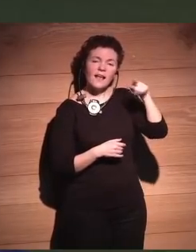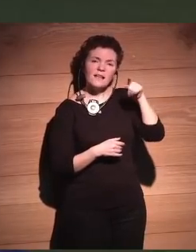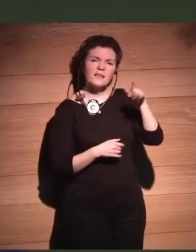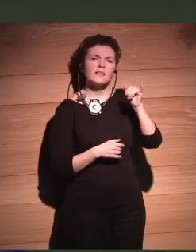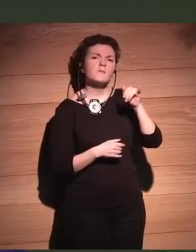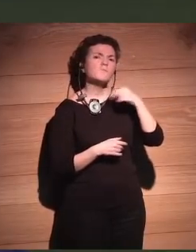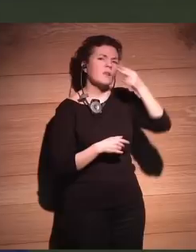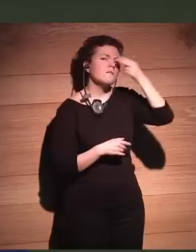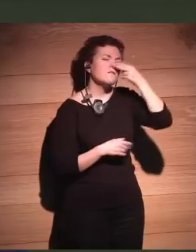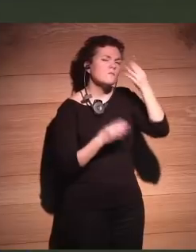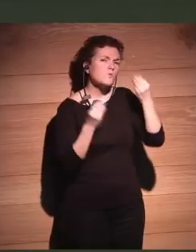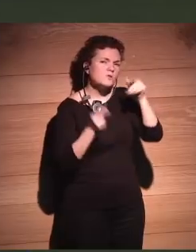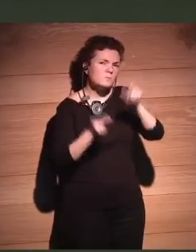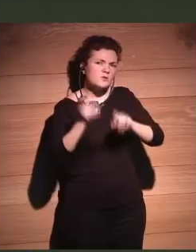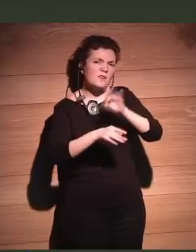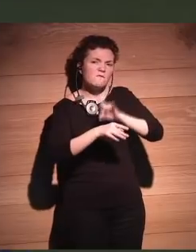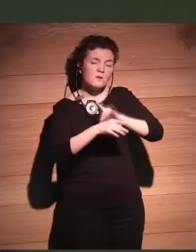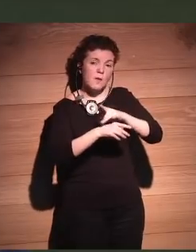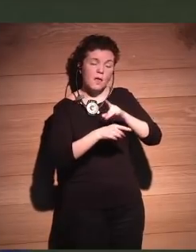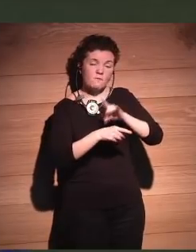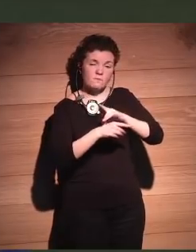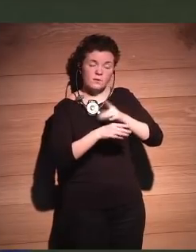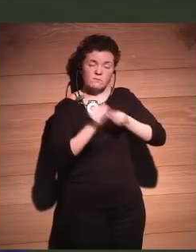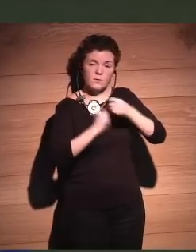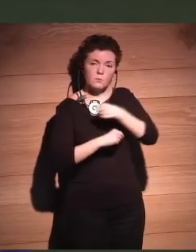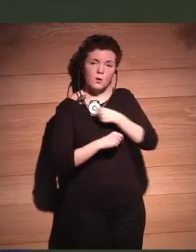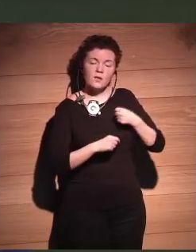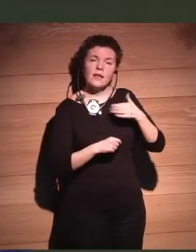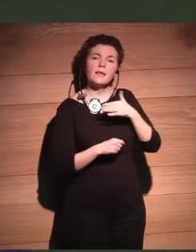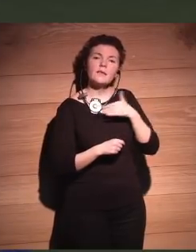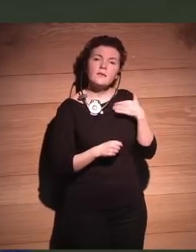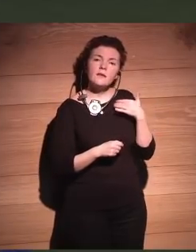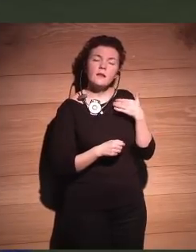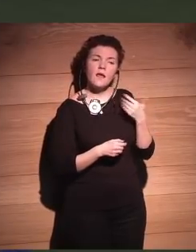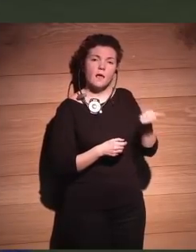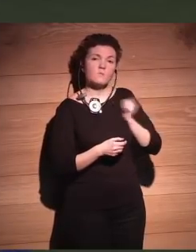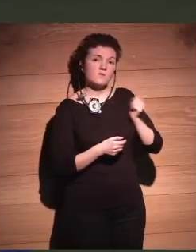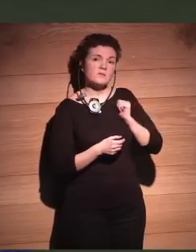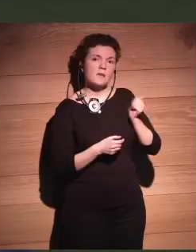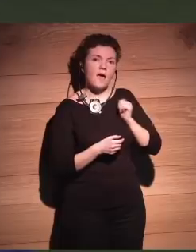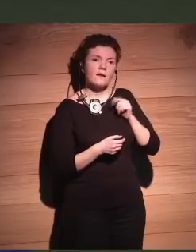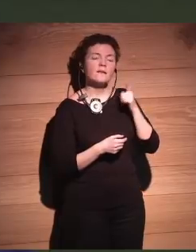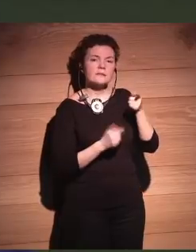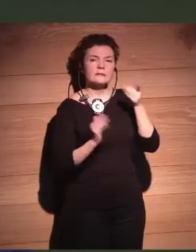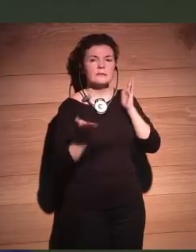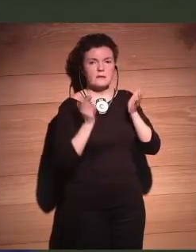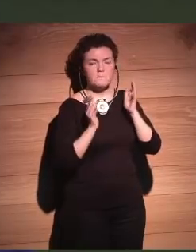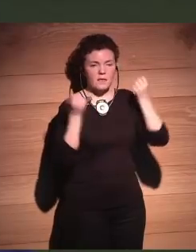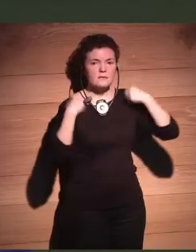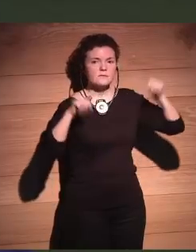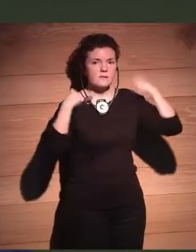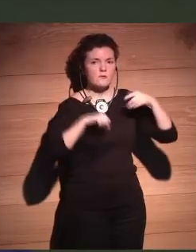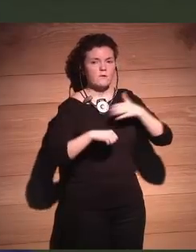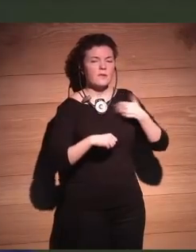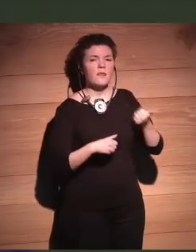hay muchísimo interés de muchos pacientes polacos que quieren beneficiarse de estos